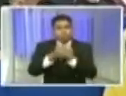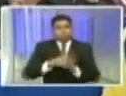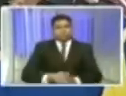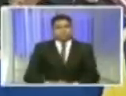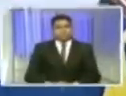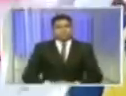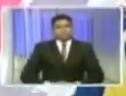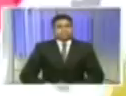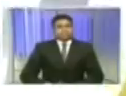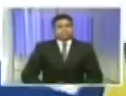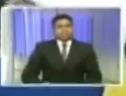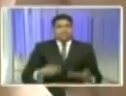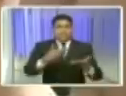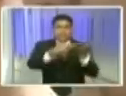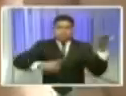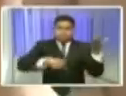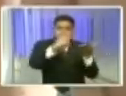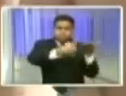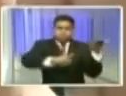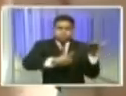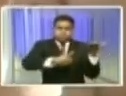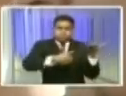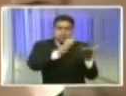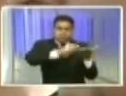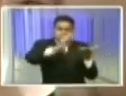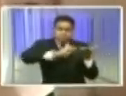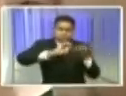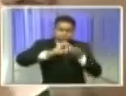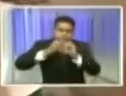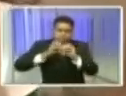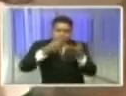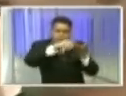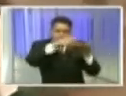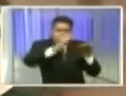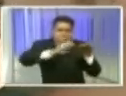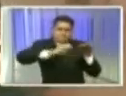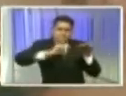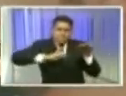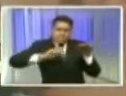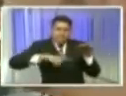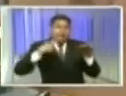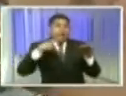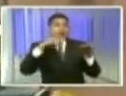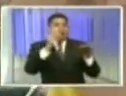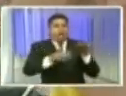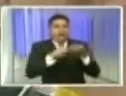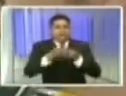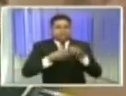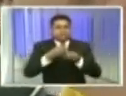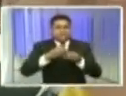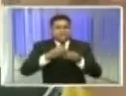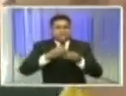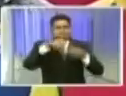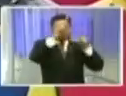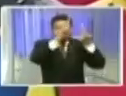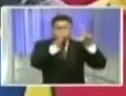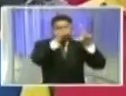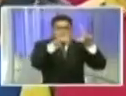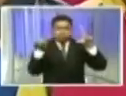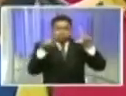Hay que redactar los contenidos. Hay que hacer los contenidos, la gráfica, poner las cosas